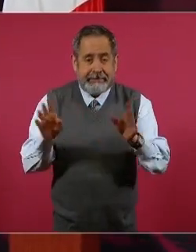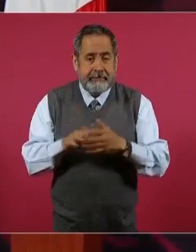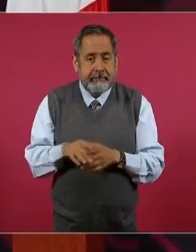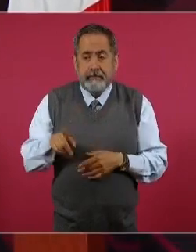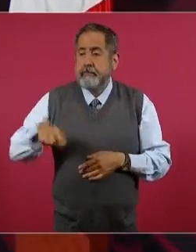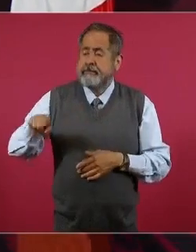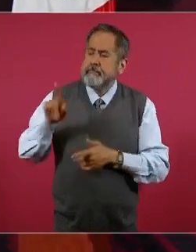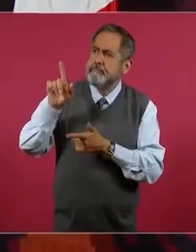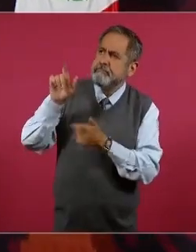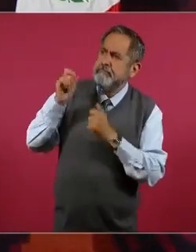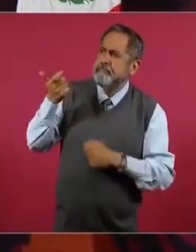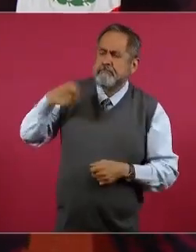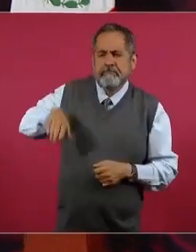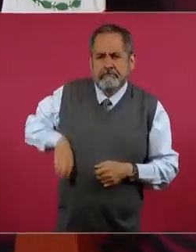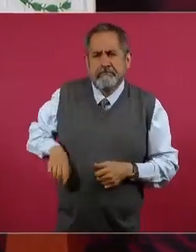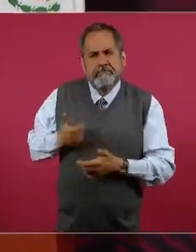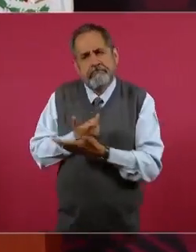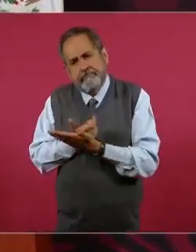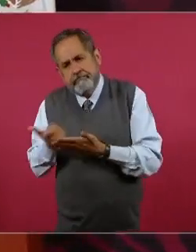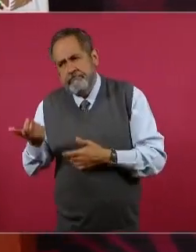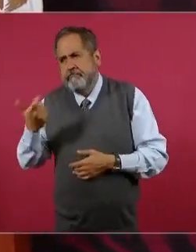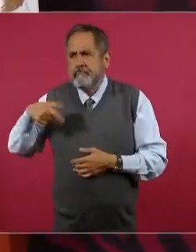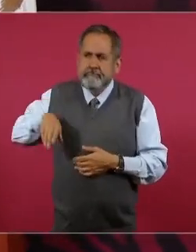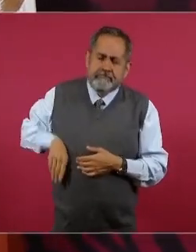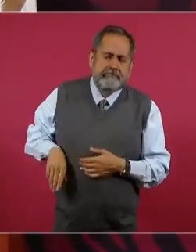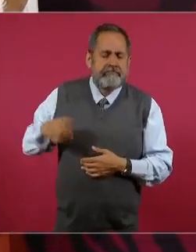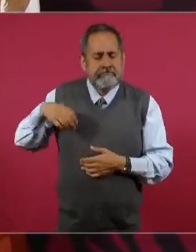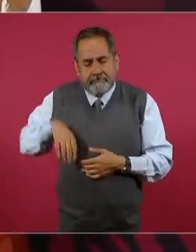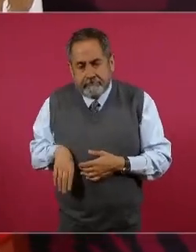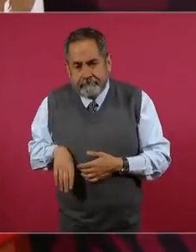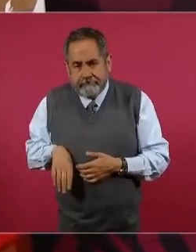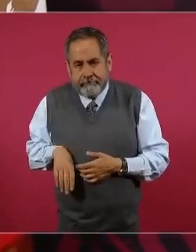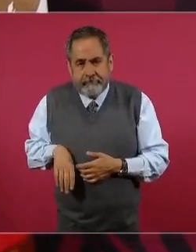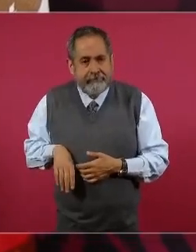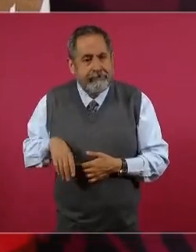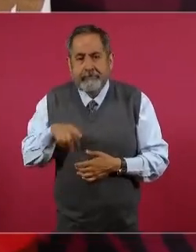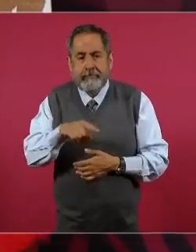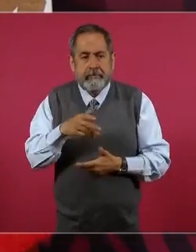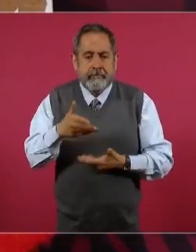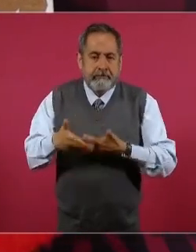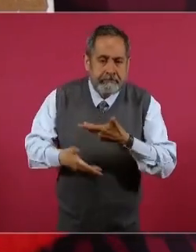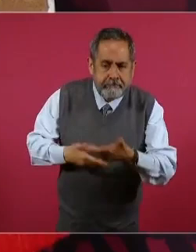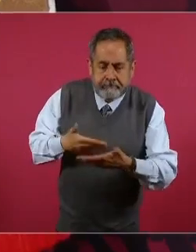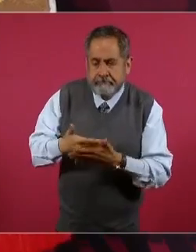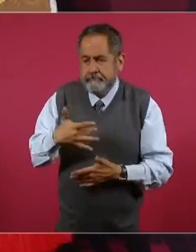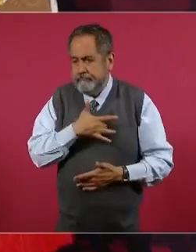cobrar sueldos, ya no es servicio,